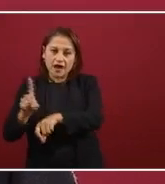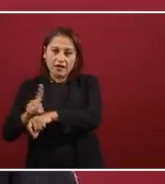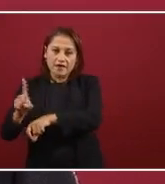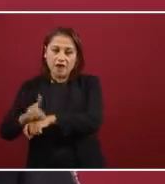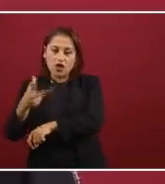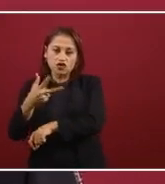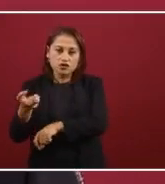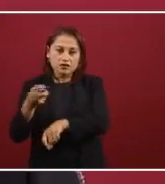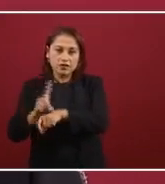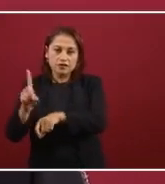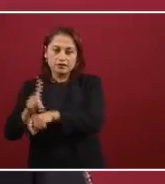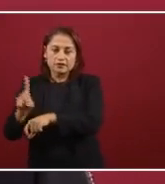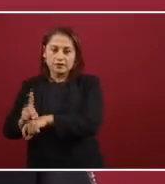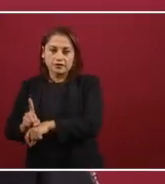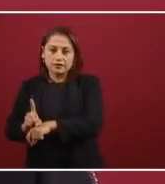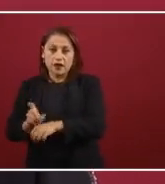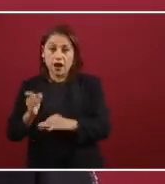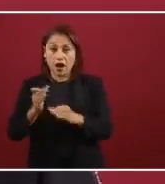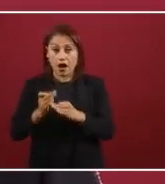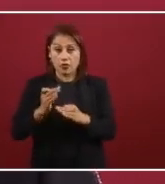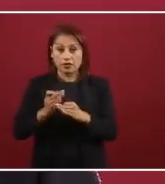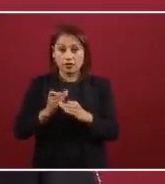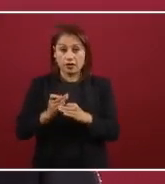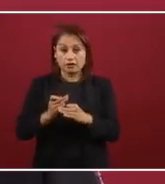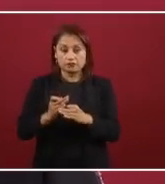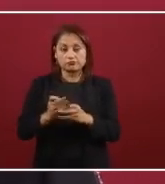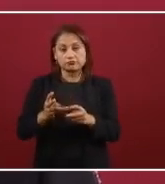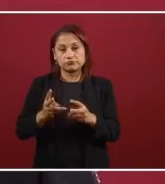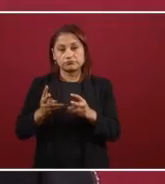se están robando